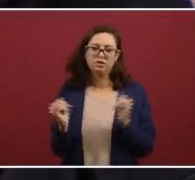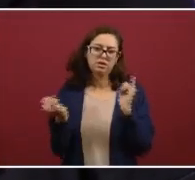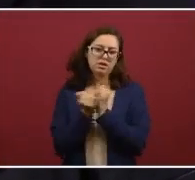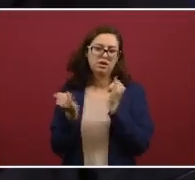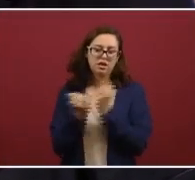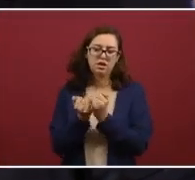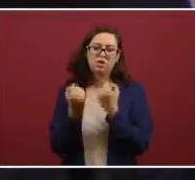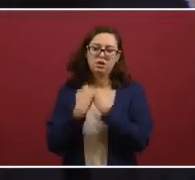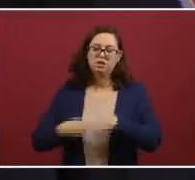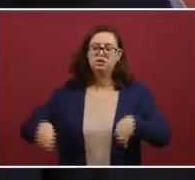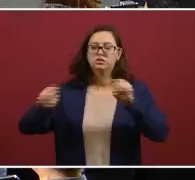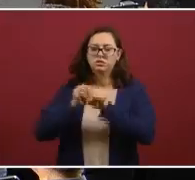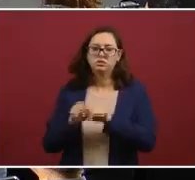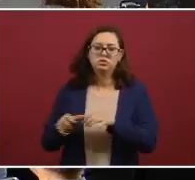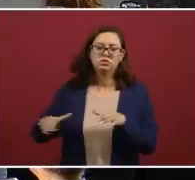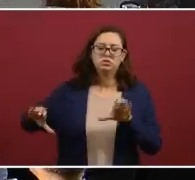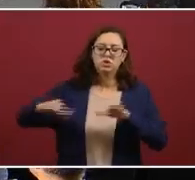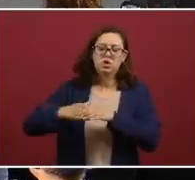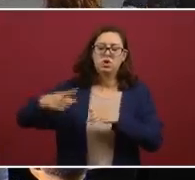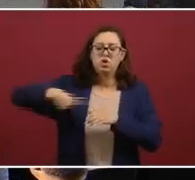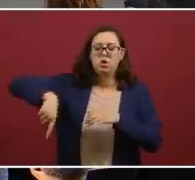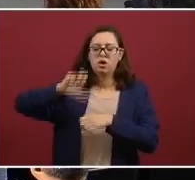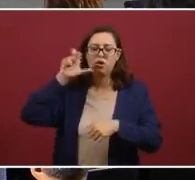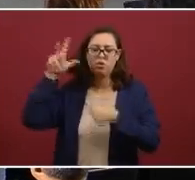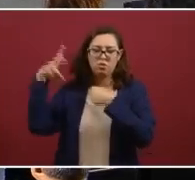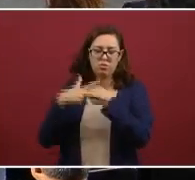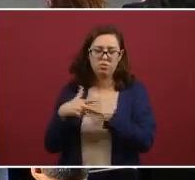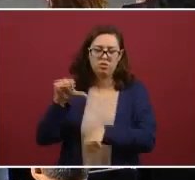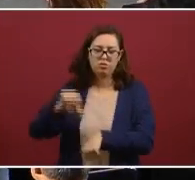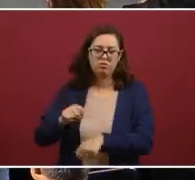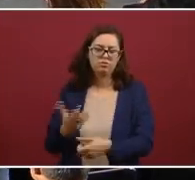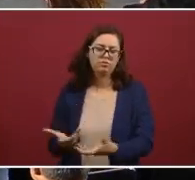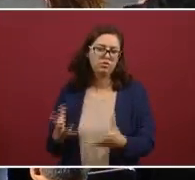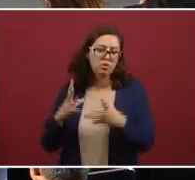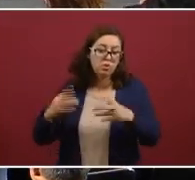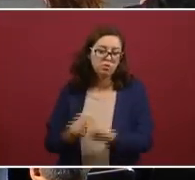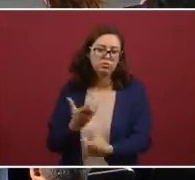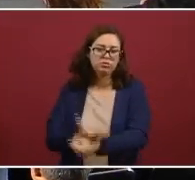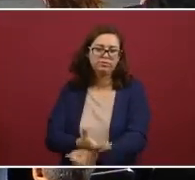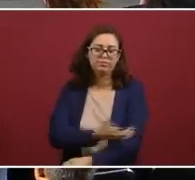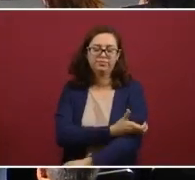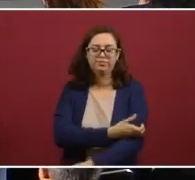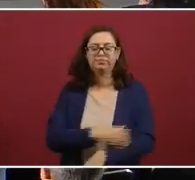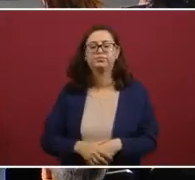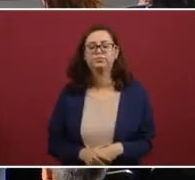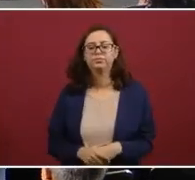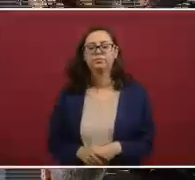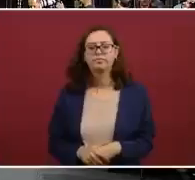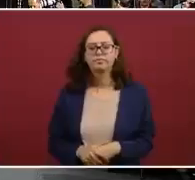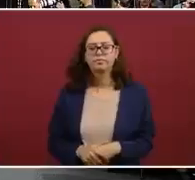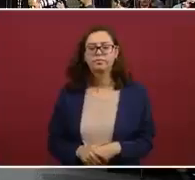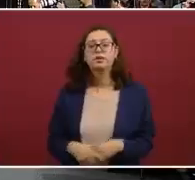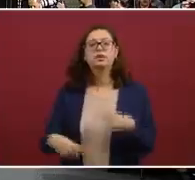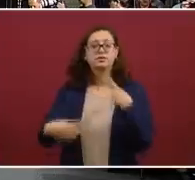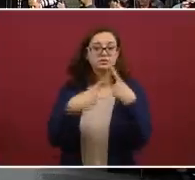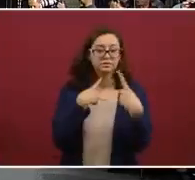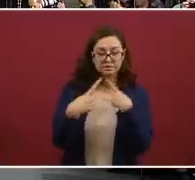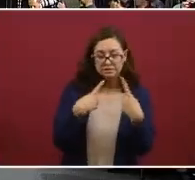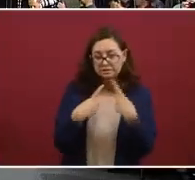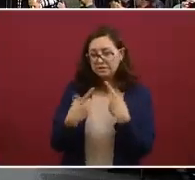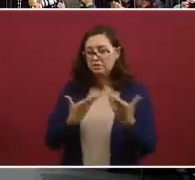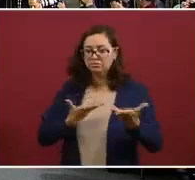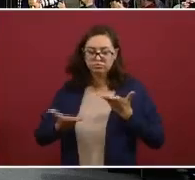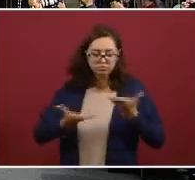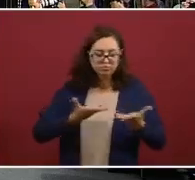la Unión Europea que nos acompañan esta mañana. Este proceso se deriva de un proceso de diálogo en el